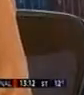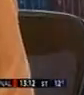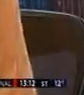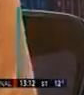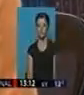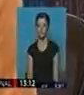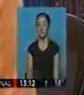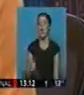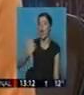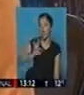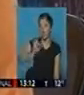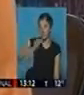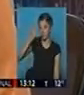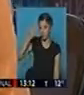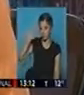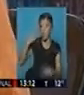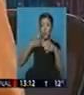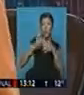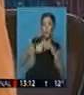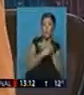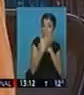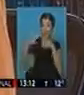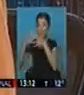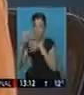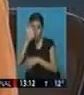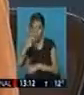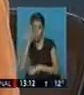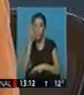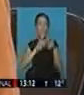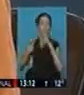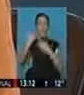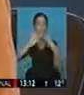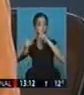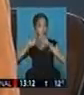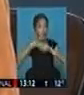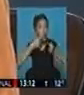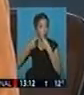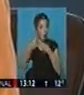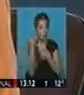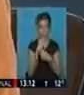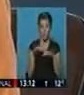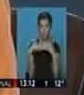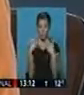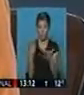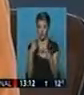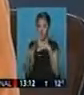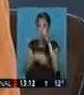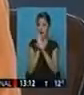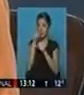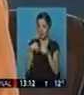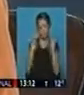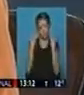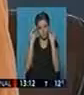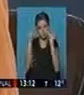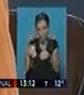Desde hace varios años, el Mercosur y la Unión Europea intentan cerrar un acuerdo comercial que beneficie a ambos bloques. Por ahora, no lo han conseguido.